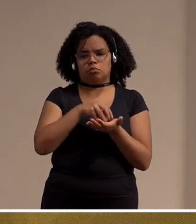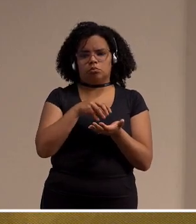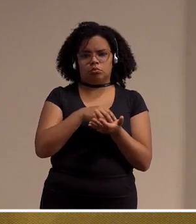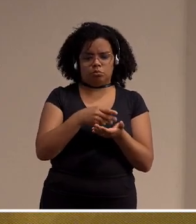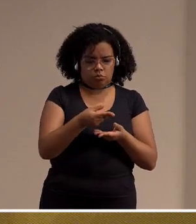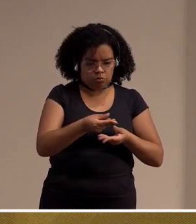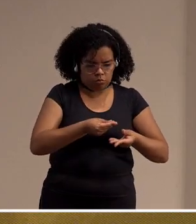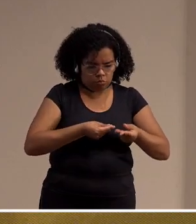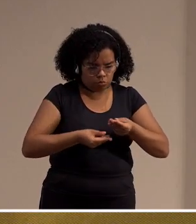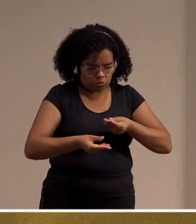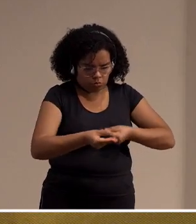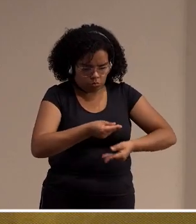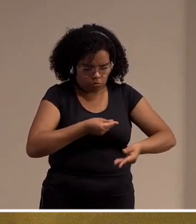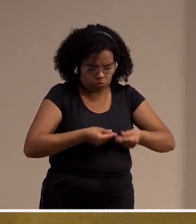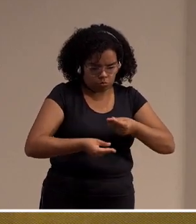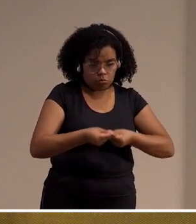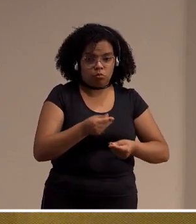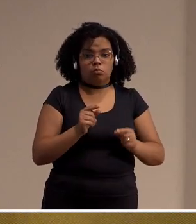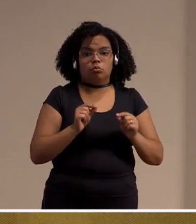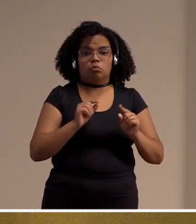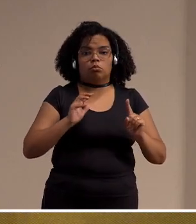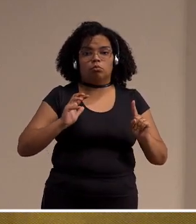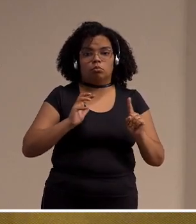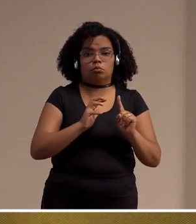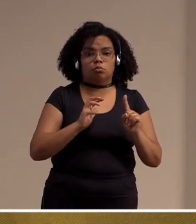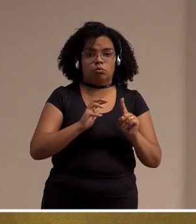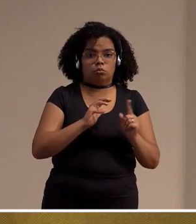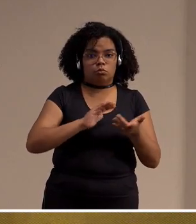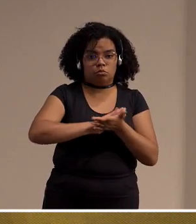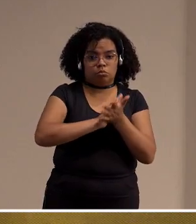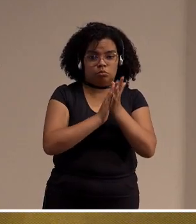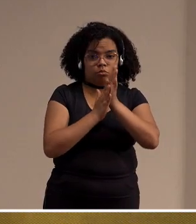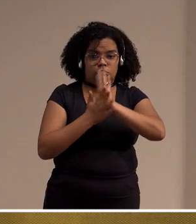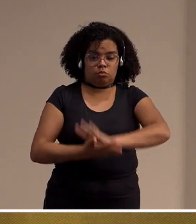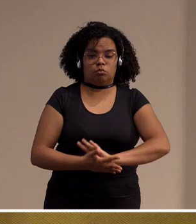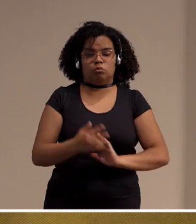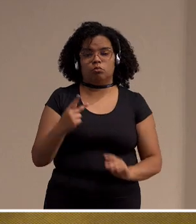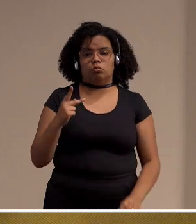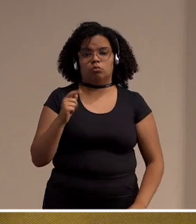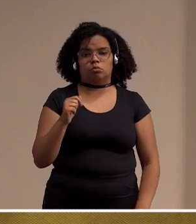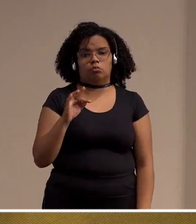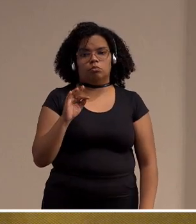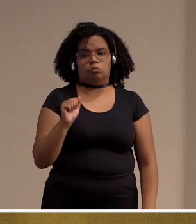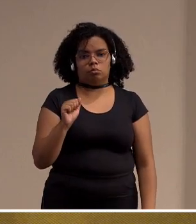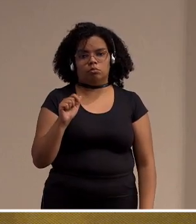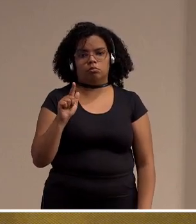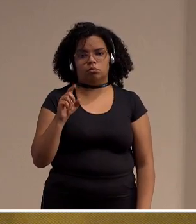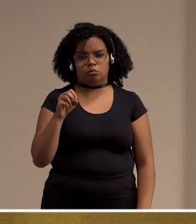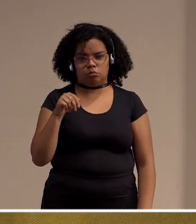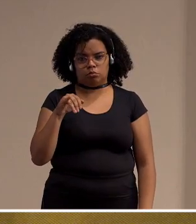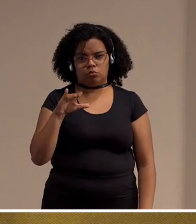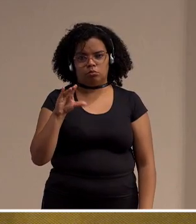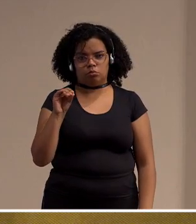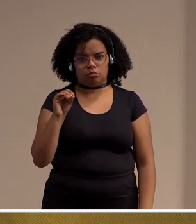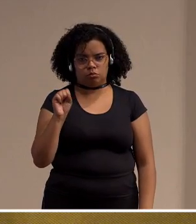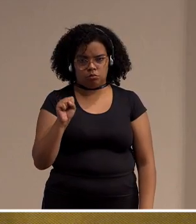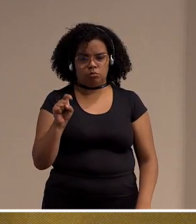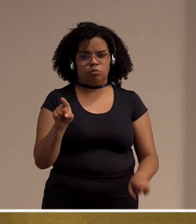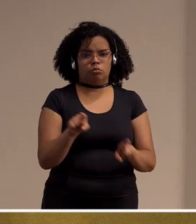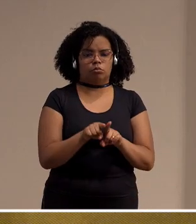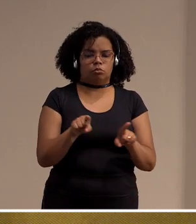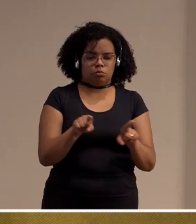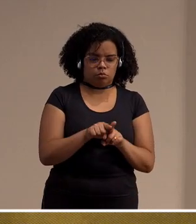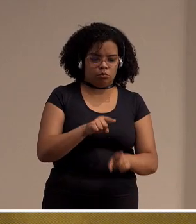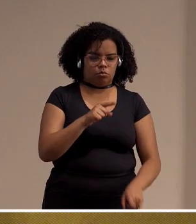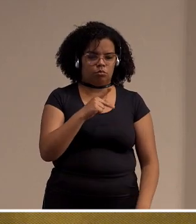destrucción de ecosistemas patagónicos y pampeanos, como son o monocultivo de soja, en portugués es